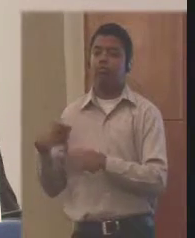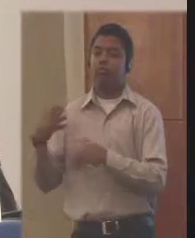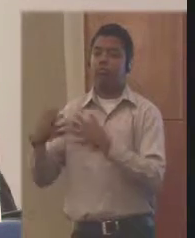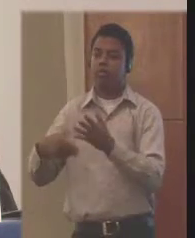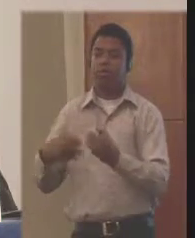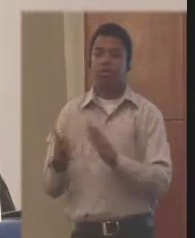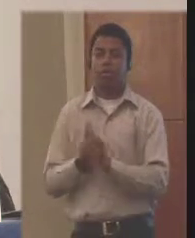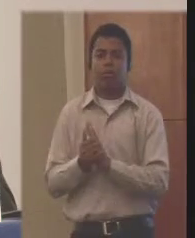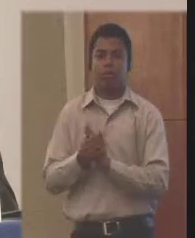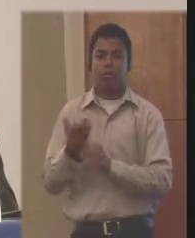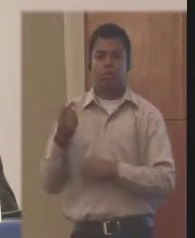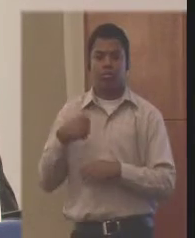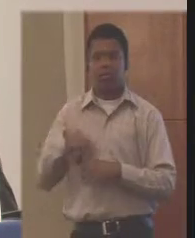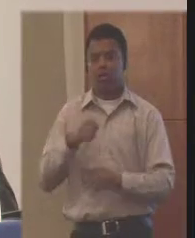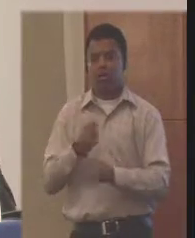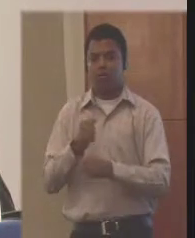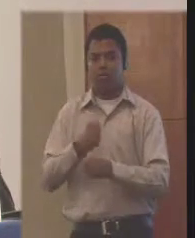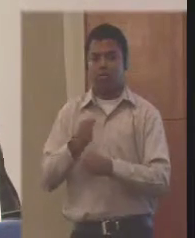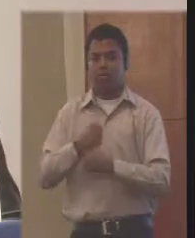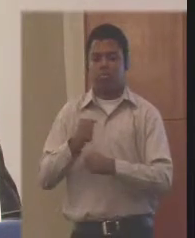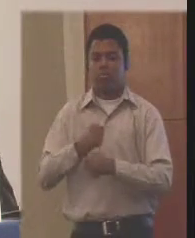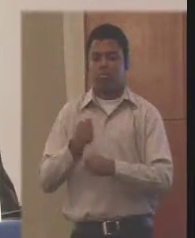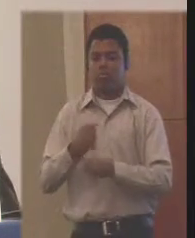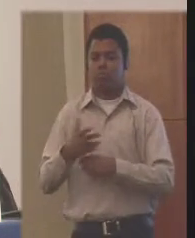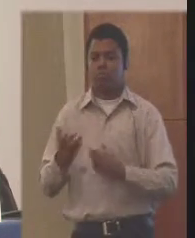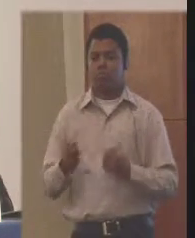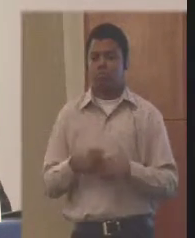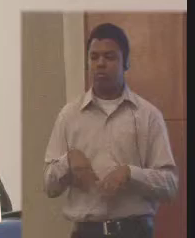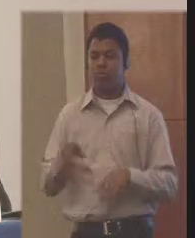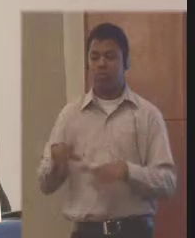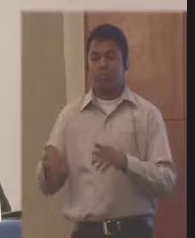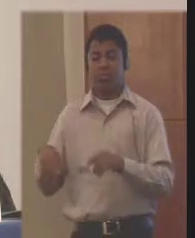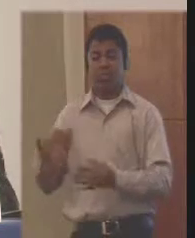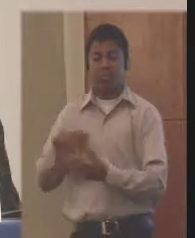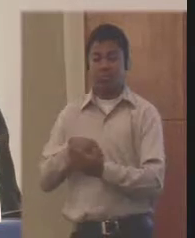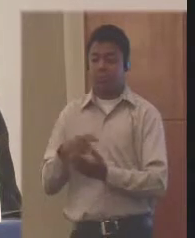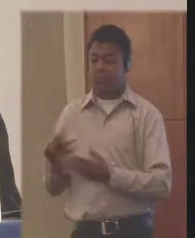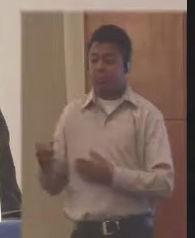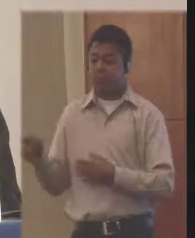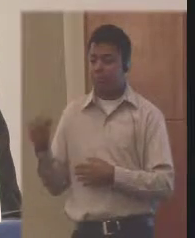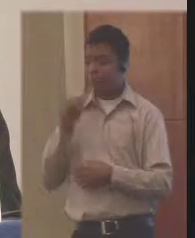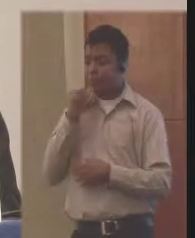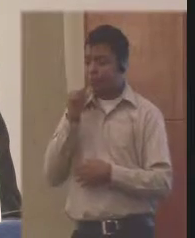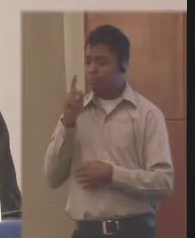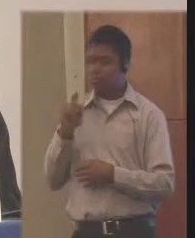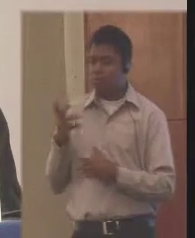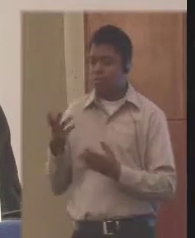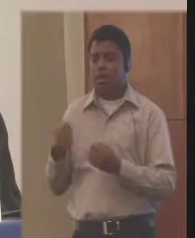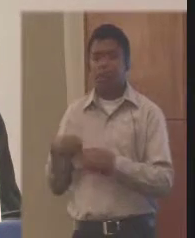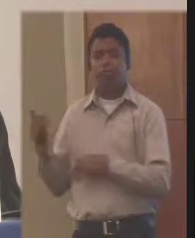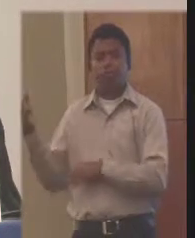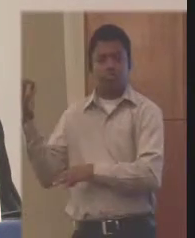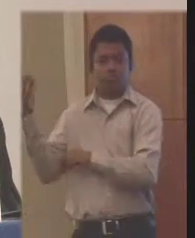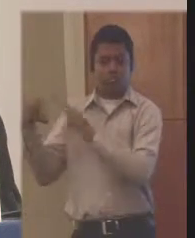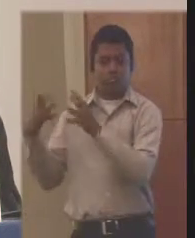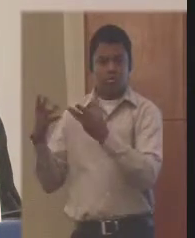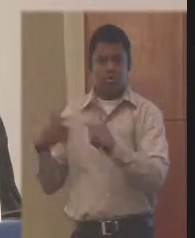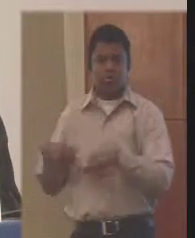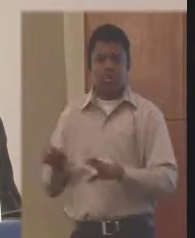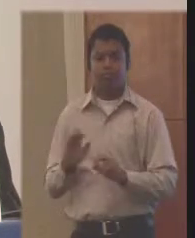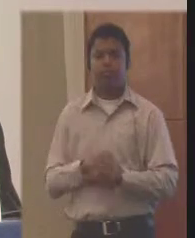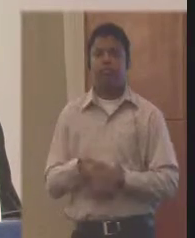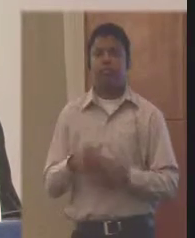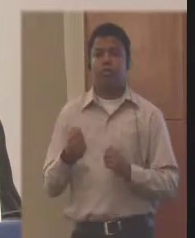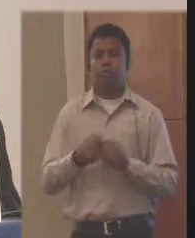muestra la vulnerabilidad de este sector, incluso en países desarrollados. Los primeros informes y estudios que sacamos para la